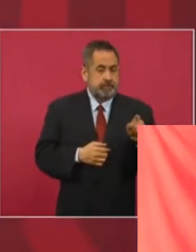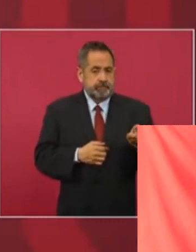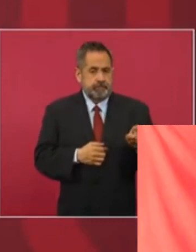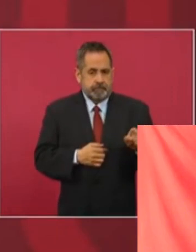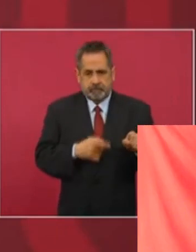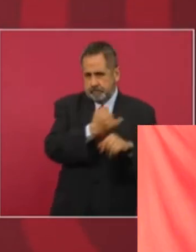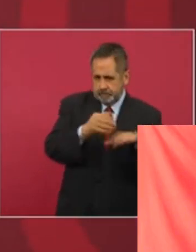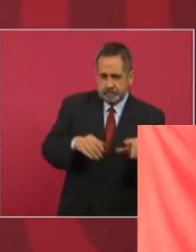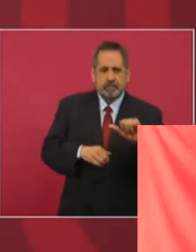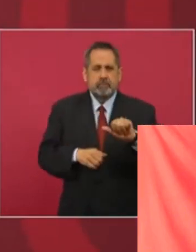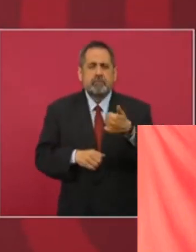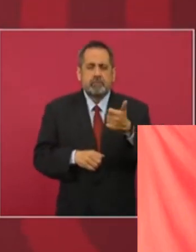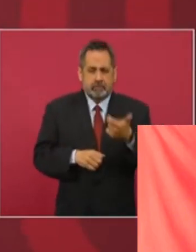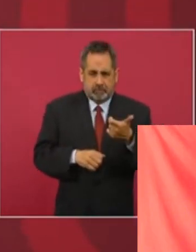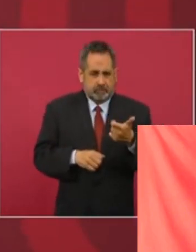según esta información.